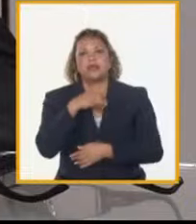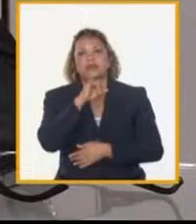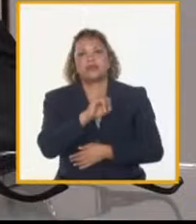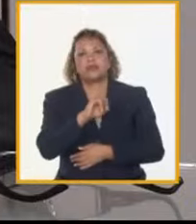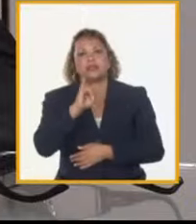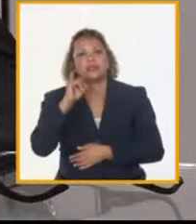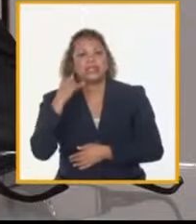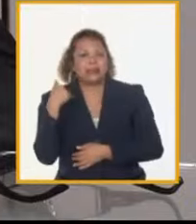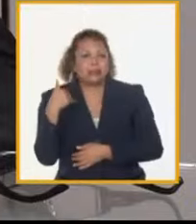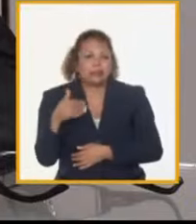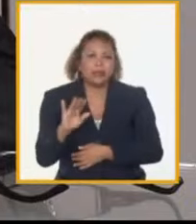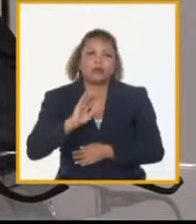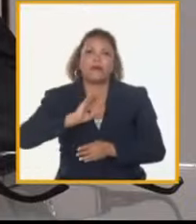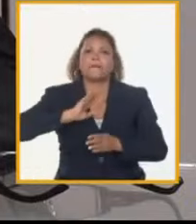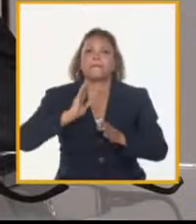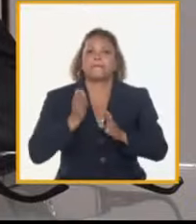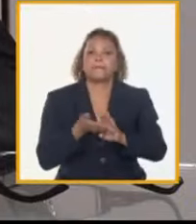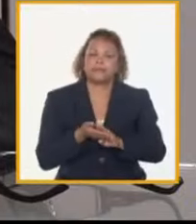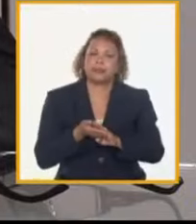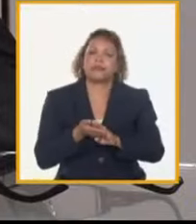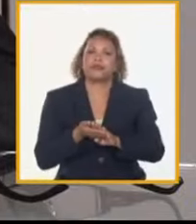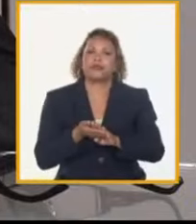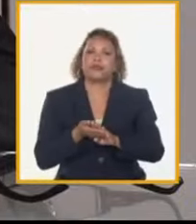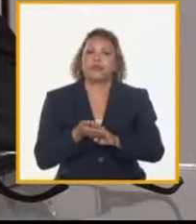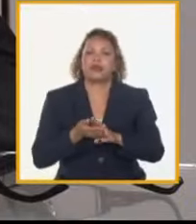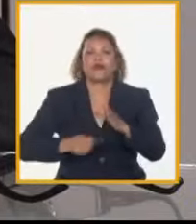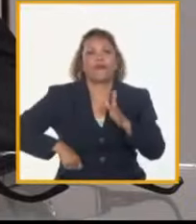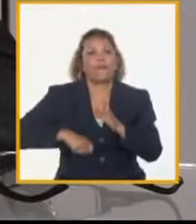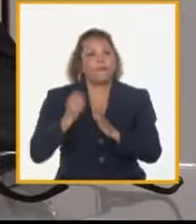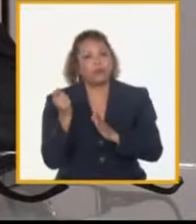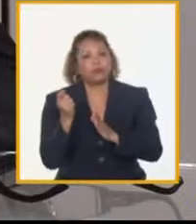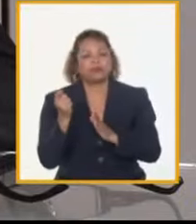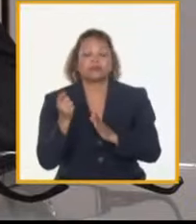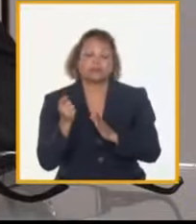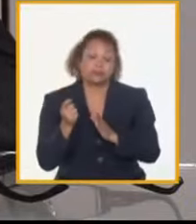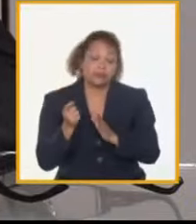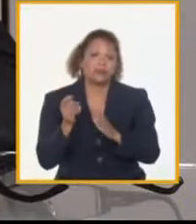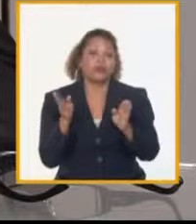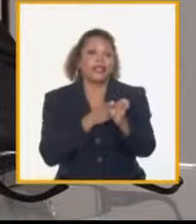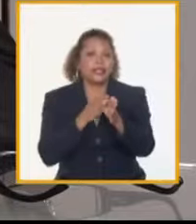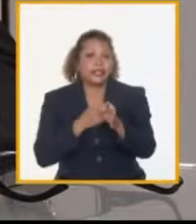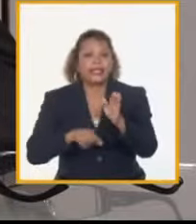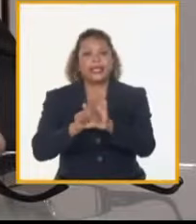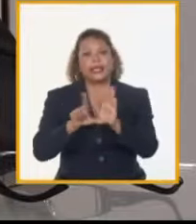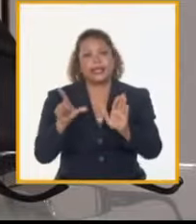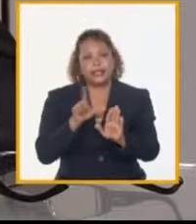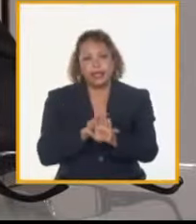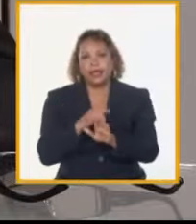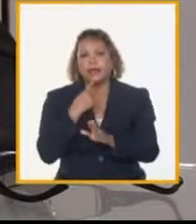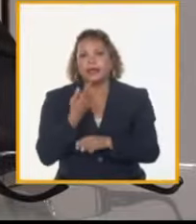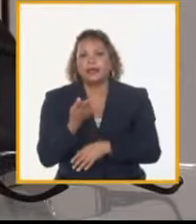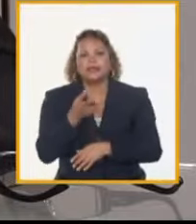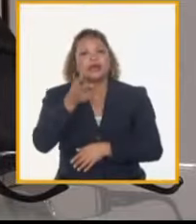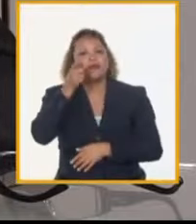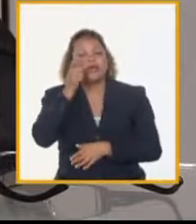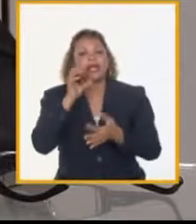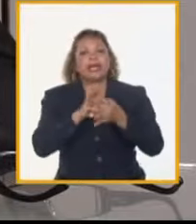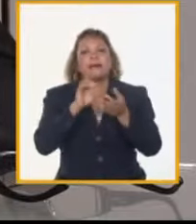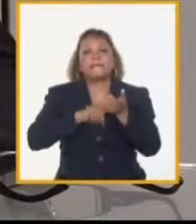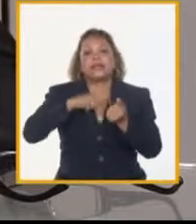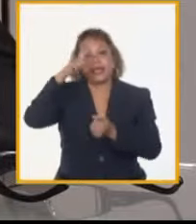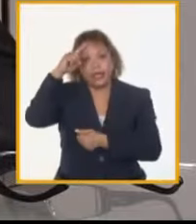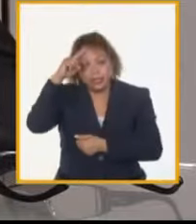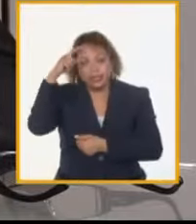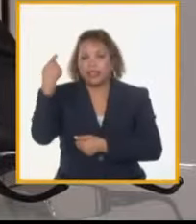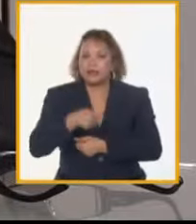pecuniarias por multas de indisciplina. Esto, ¿saben? Porque sí las hay, se le está dando seguimiento. El GPS es un medio que tenemos que usar